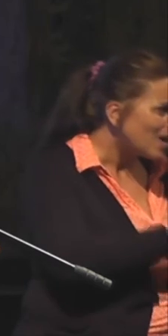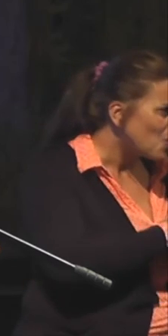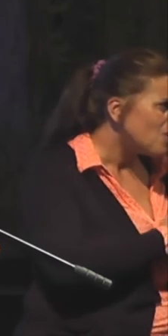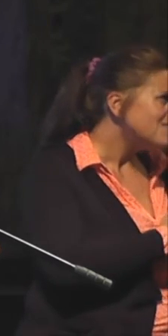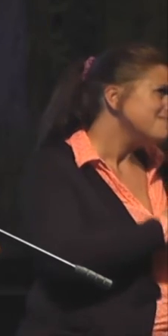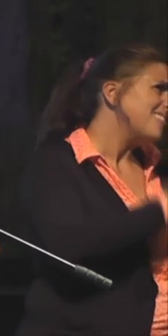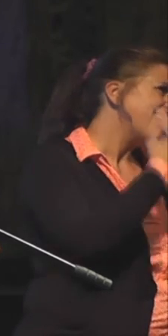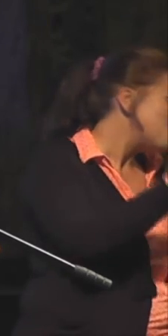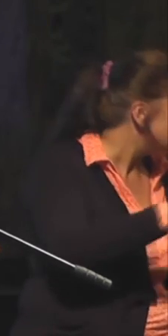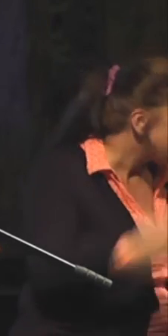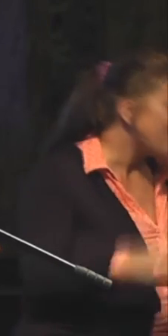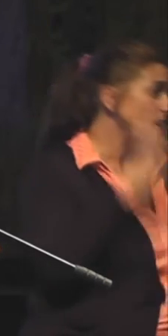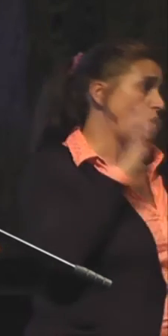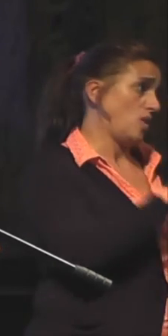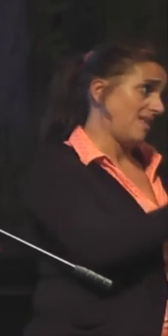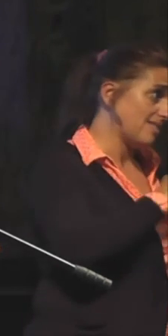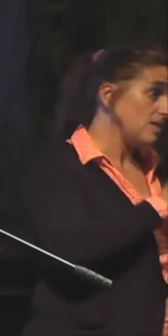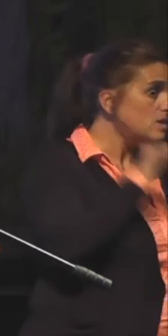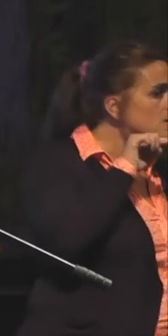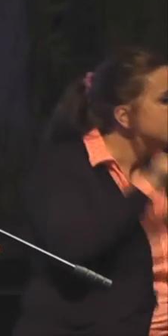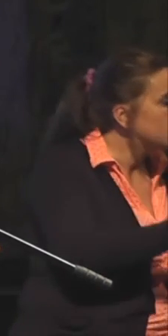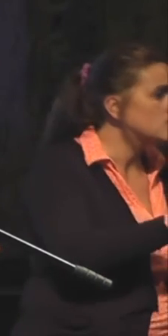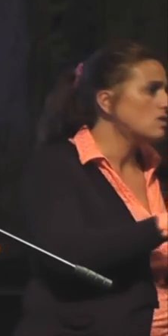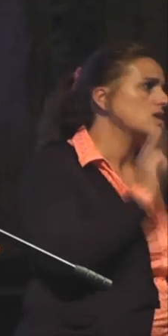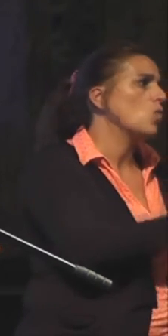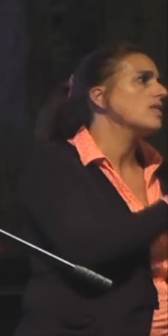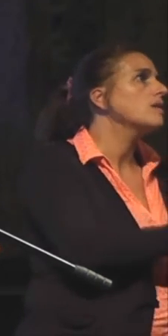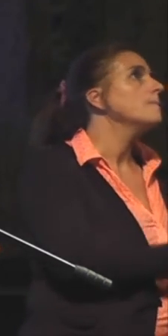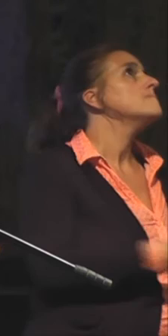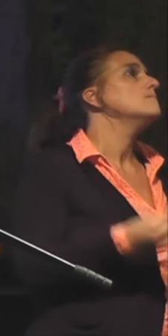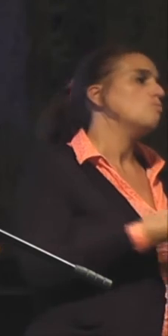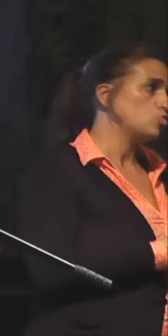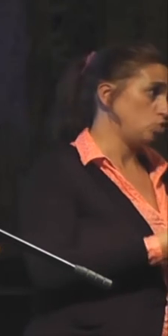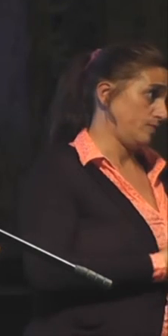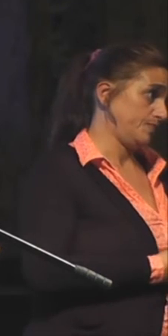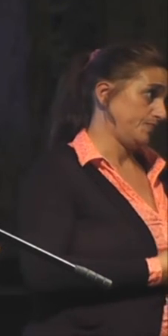diversidad y de unidad y nosotros eso lo tenemos que cuidar mucho